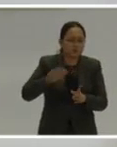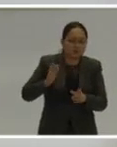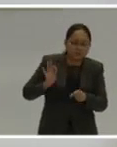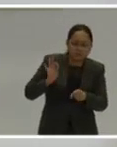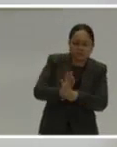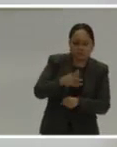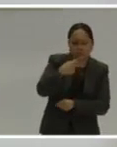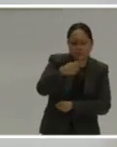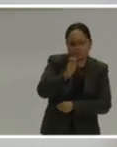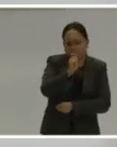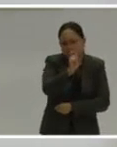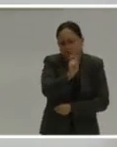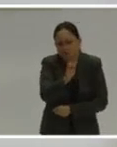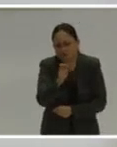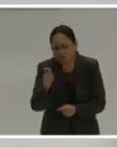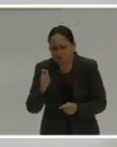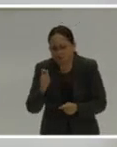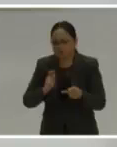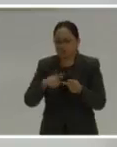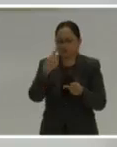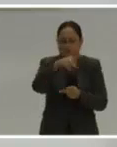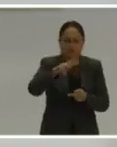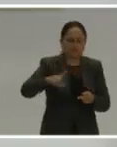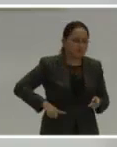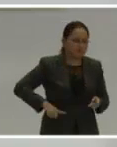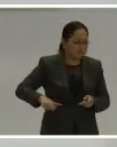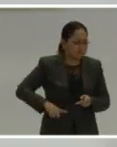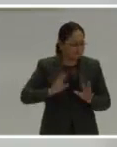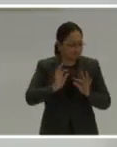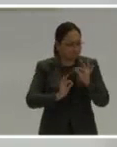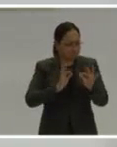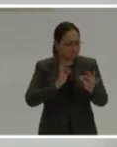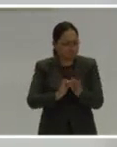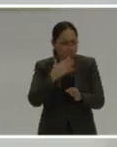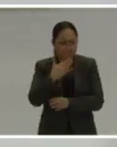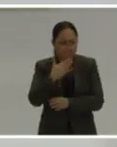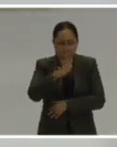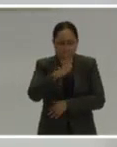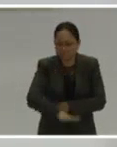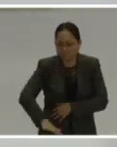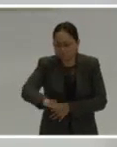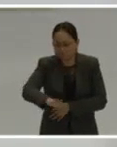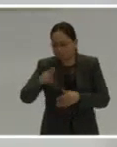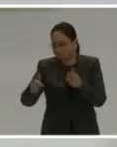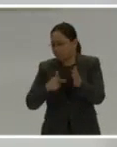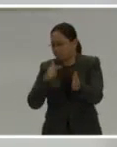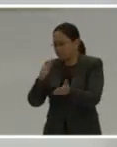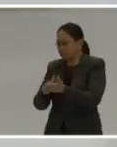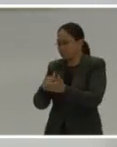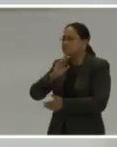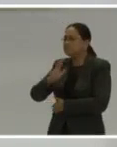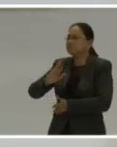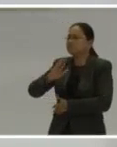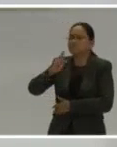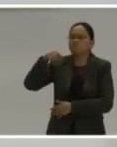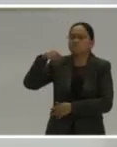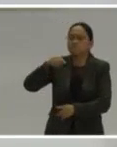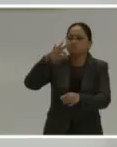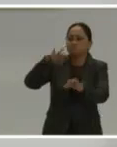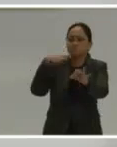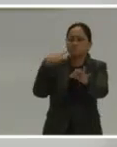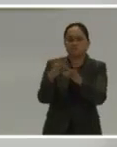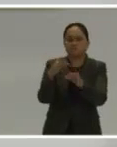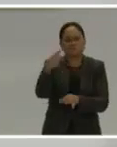de gobierno propio, el territorio, garantizar el tema de lo que